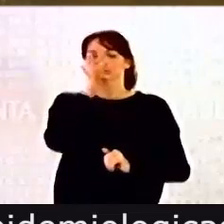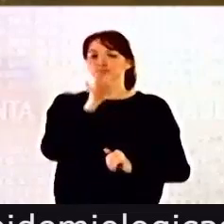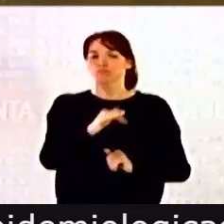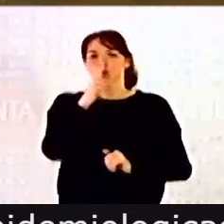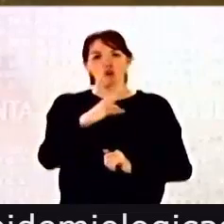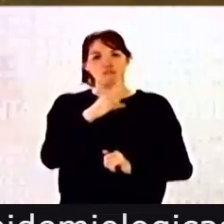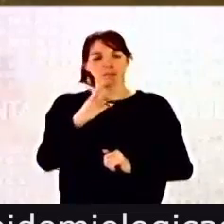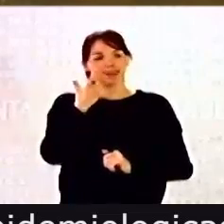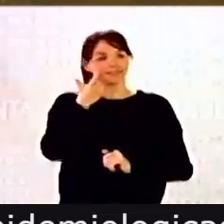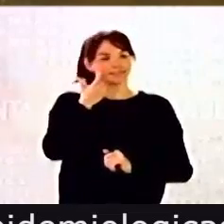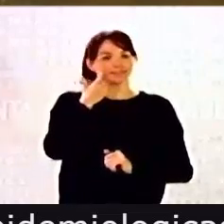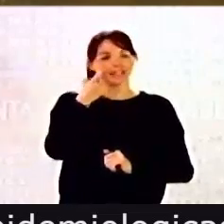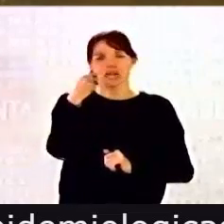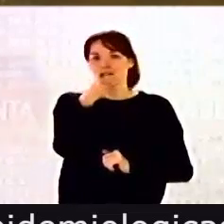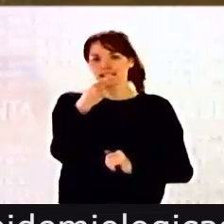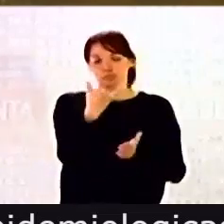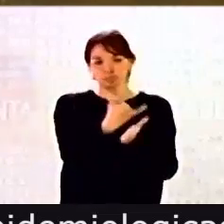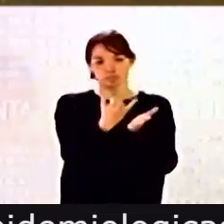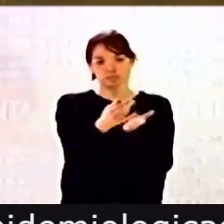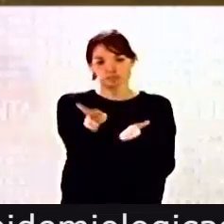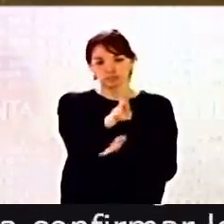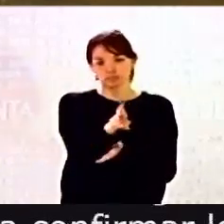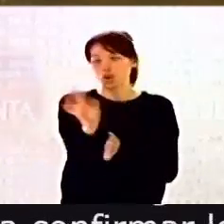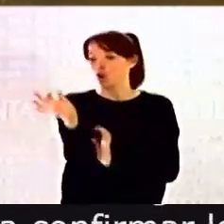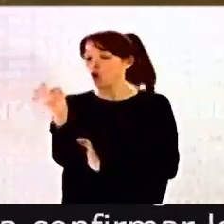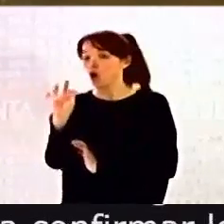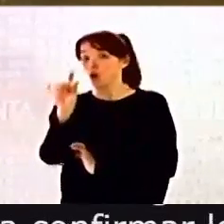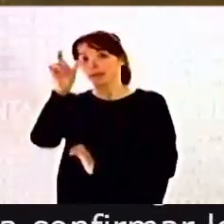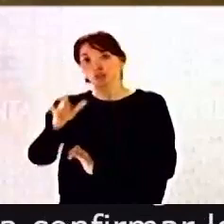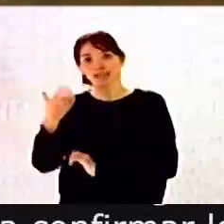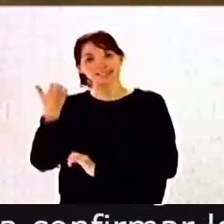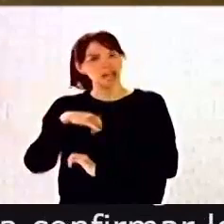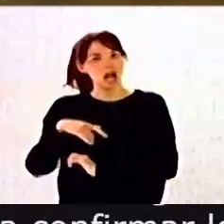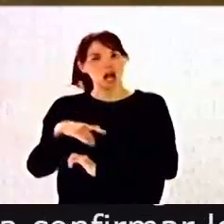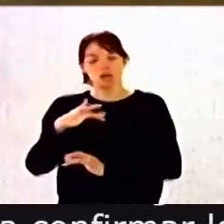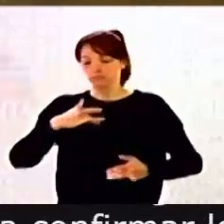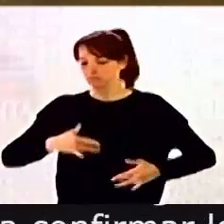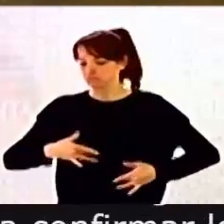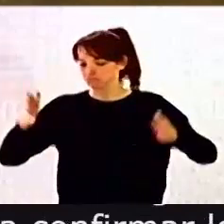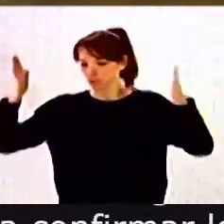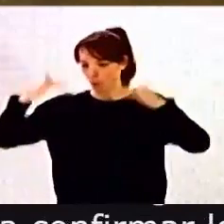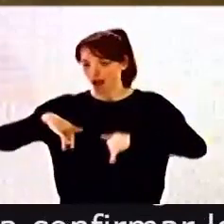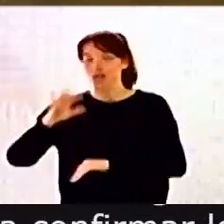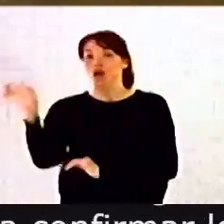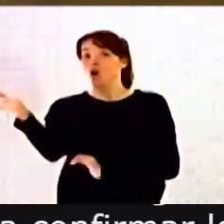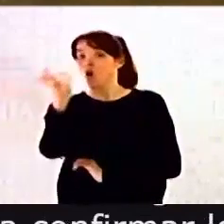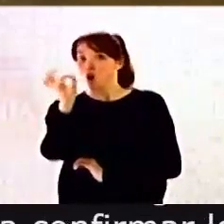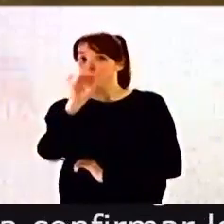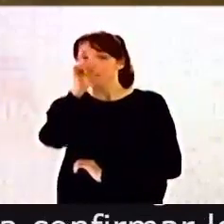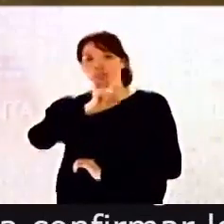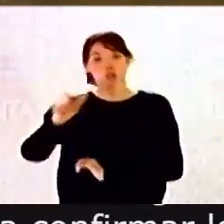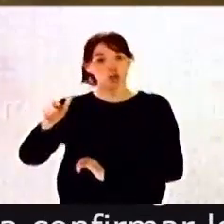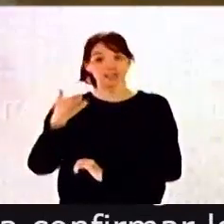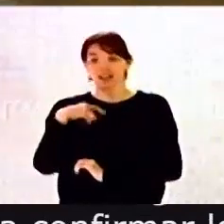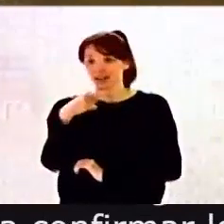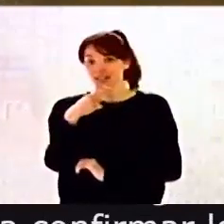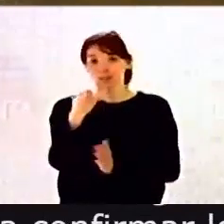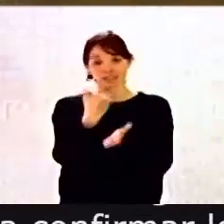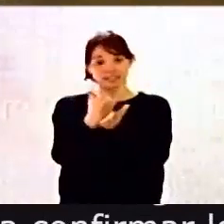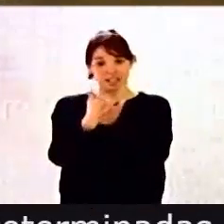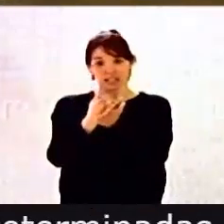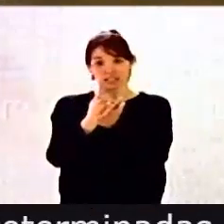los negativos o hacerlo a trabajadores que ya han dado negativo o a determinadas personas que ya han dado negativo, el test no vale para